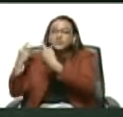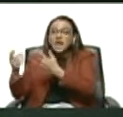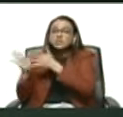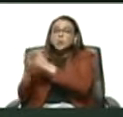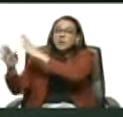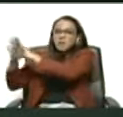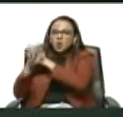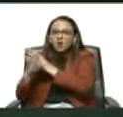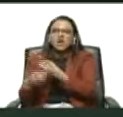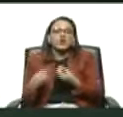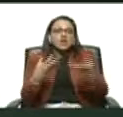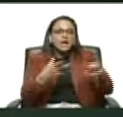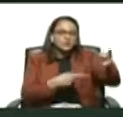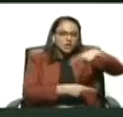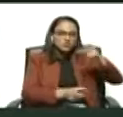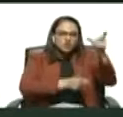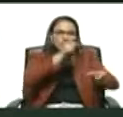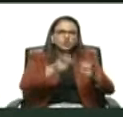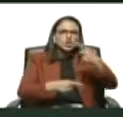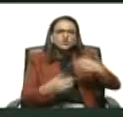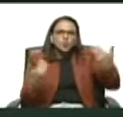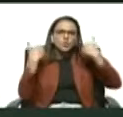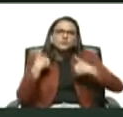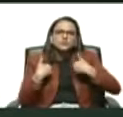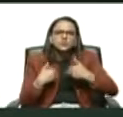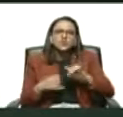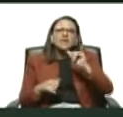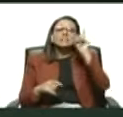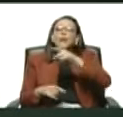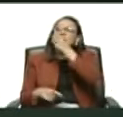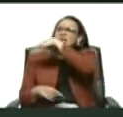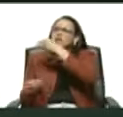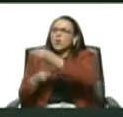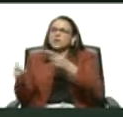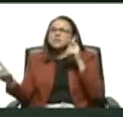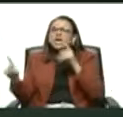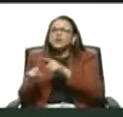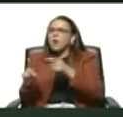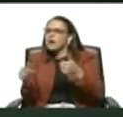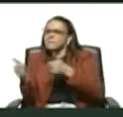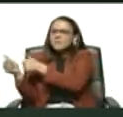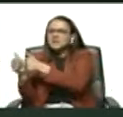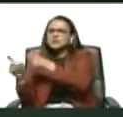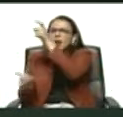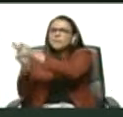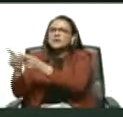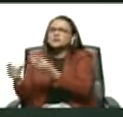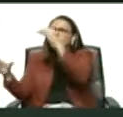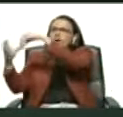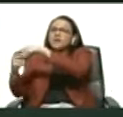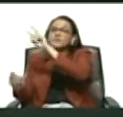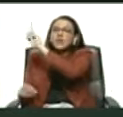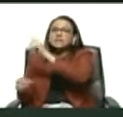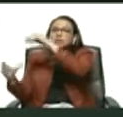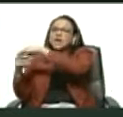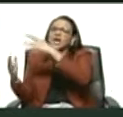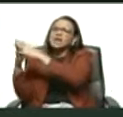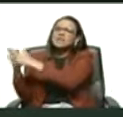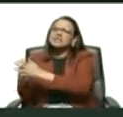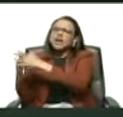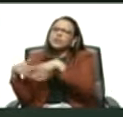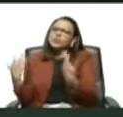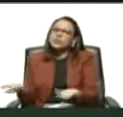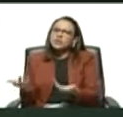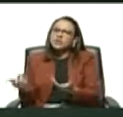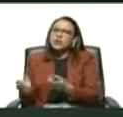el daño que le han causado a los migrantes fue una política articulada. La primera fase fue llevarse el talento humano